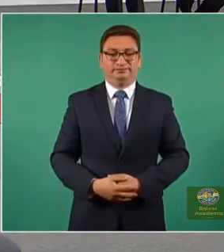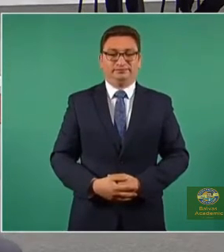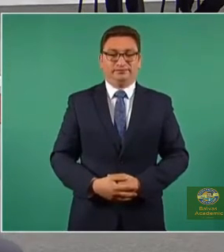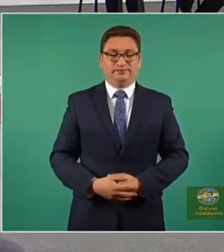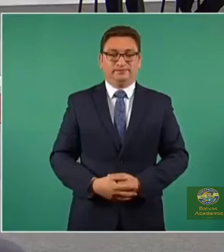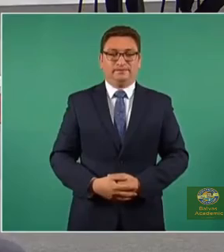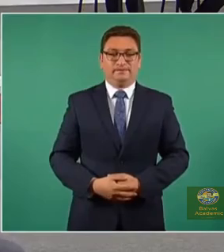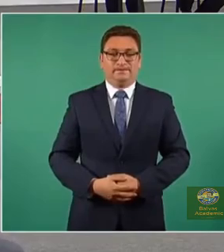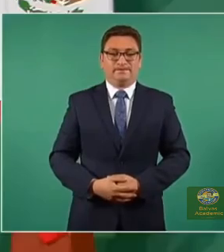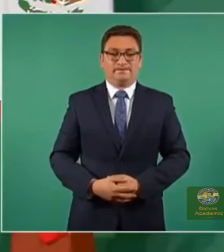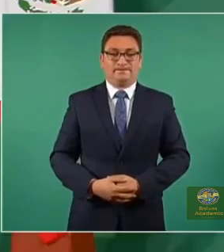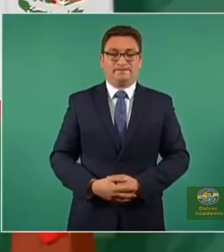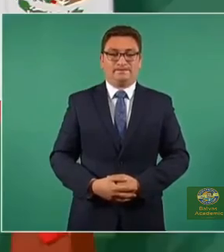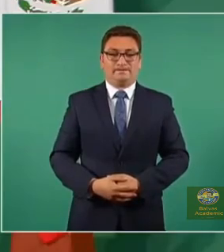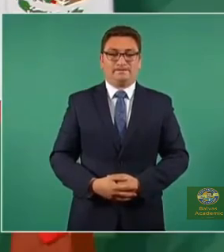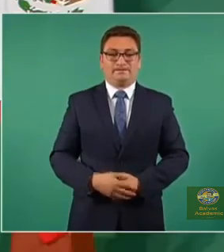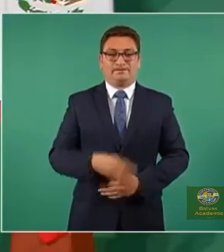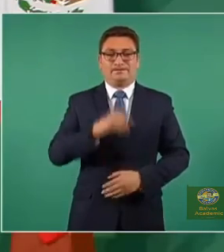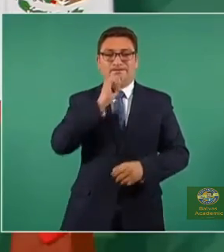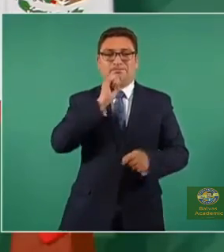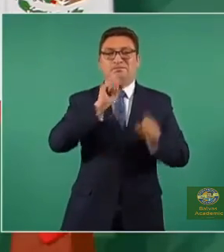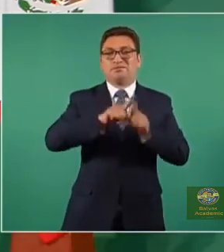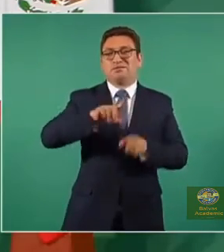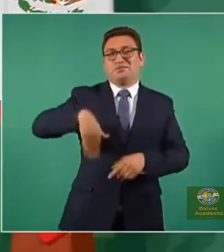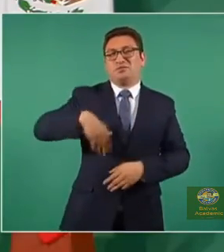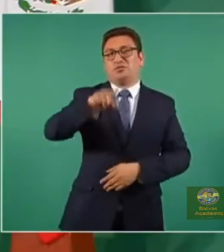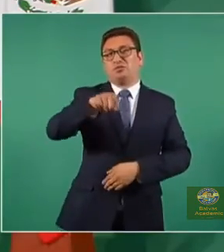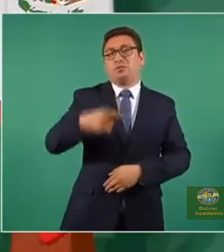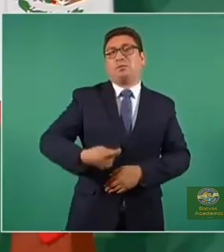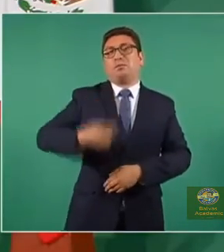Es lo mismo acerca de tu primera pregunta.